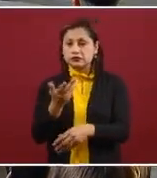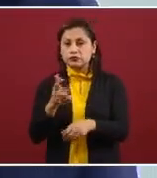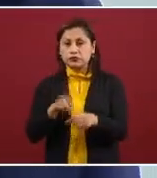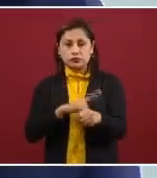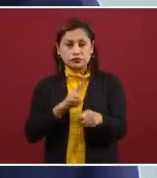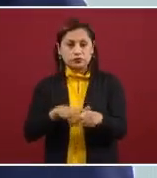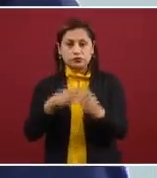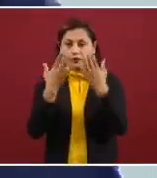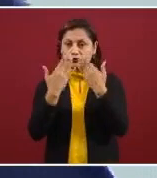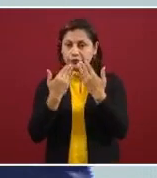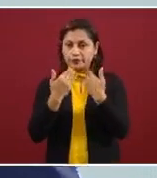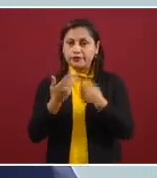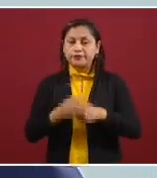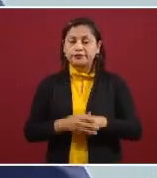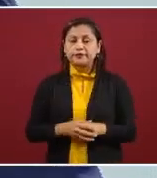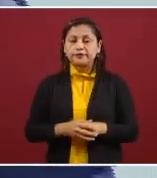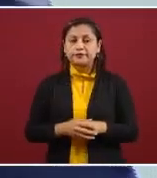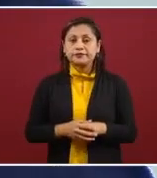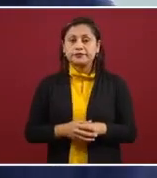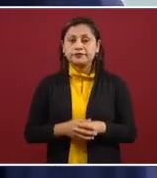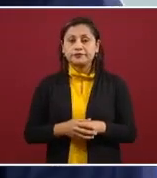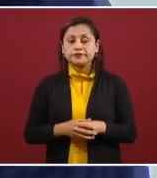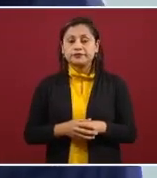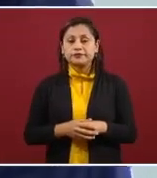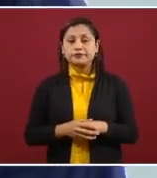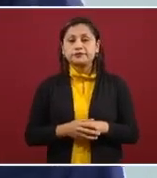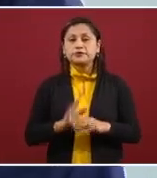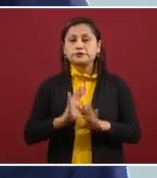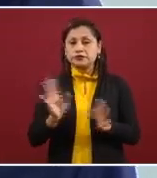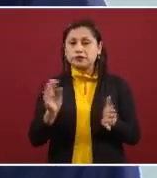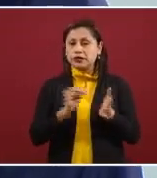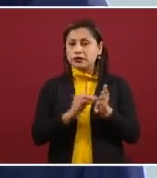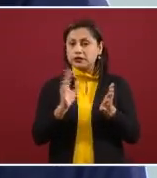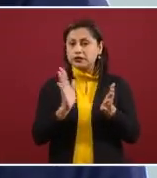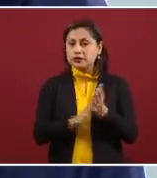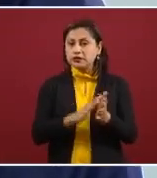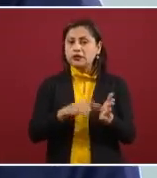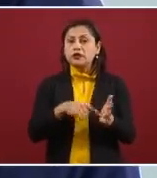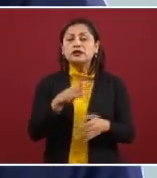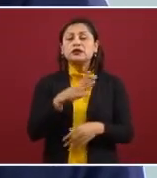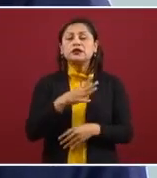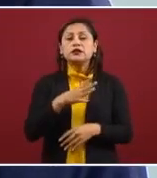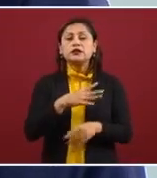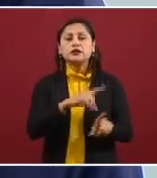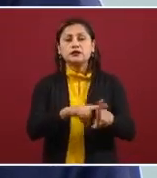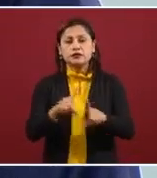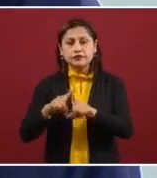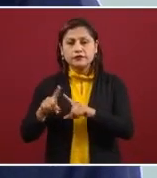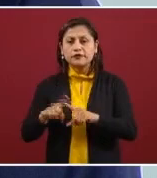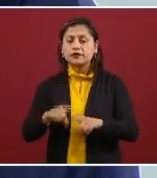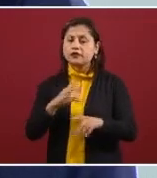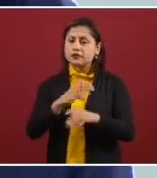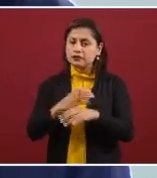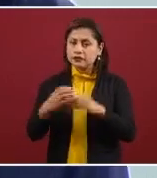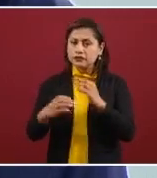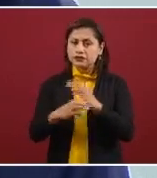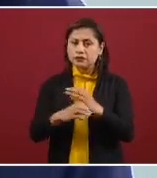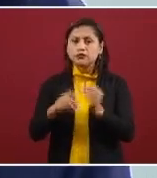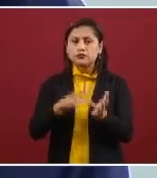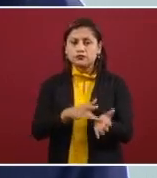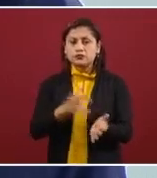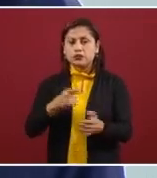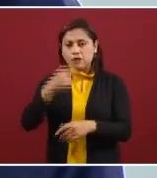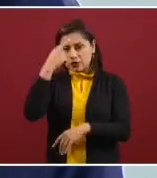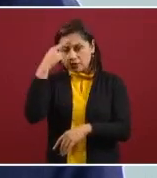Están definidas las principales herramientas con las que trabajaremos para impulsar un mejor